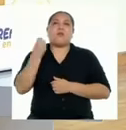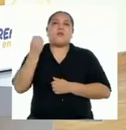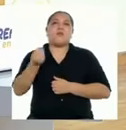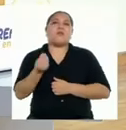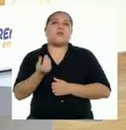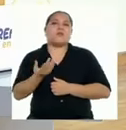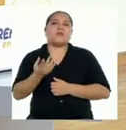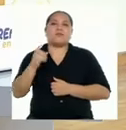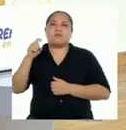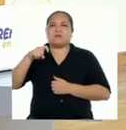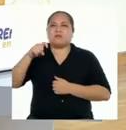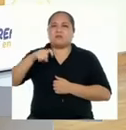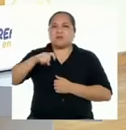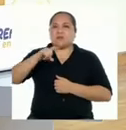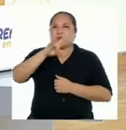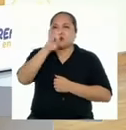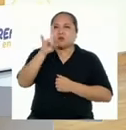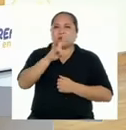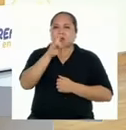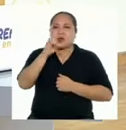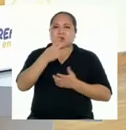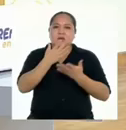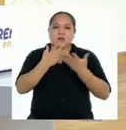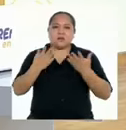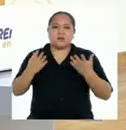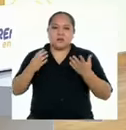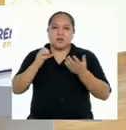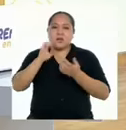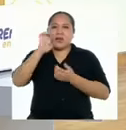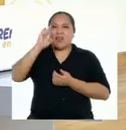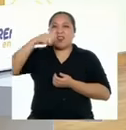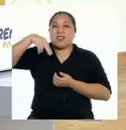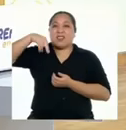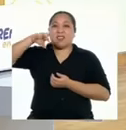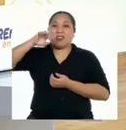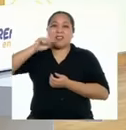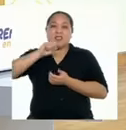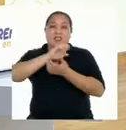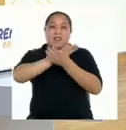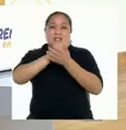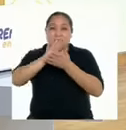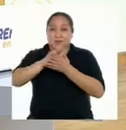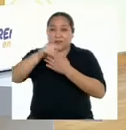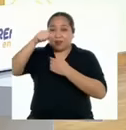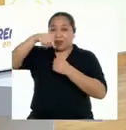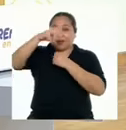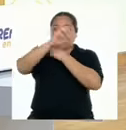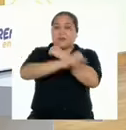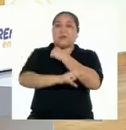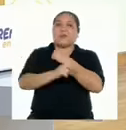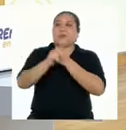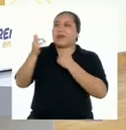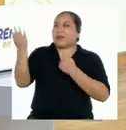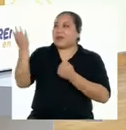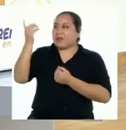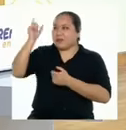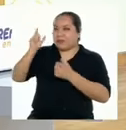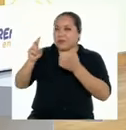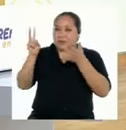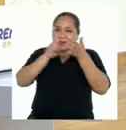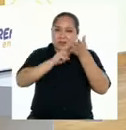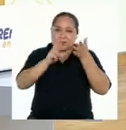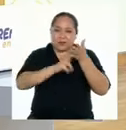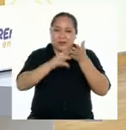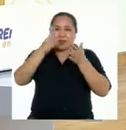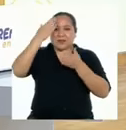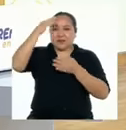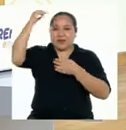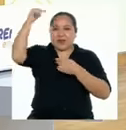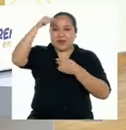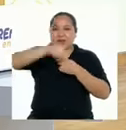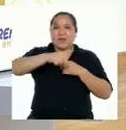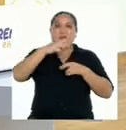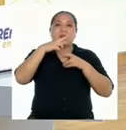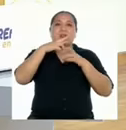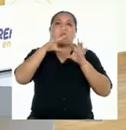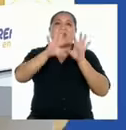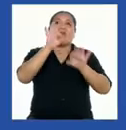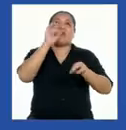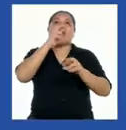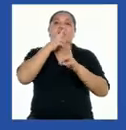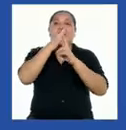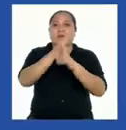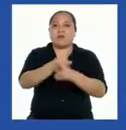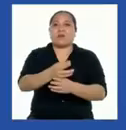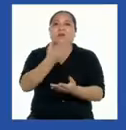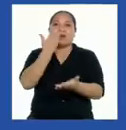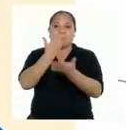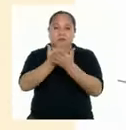debemos usar fuentes de energía limpia en nuestro país? Para que mis lectoras y lectores sepan que en él van a encontrar una respuesta